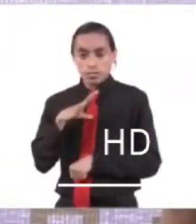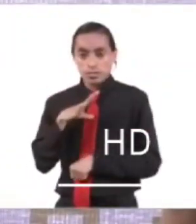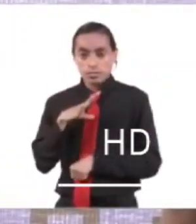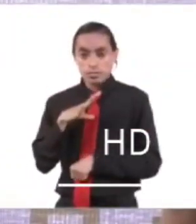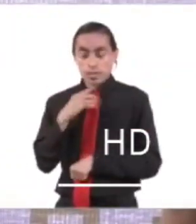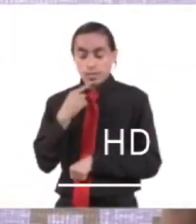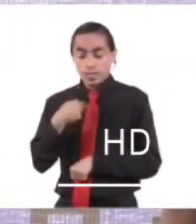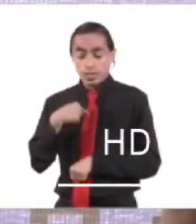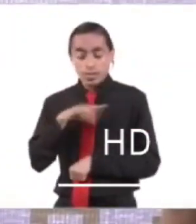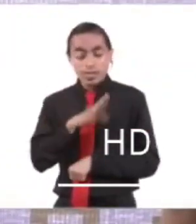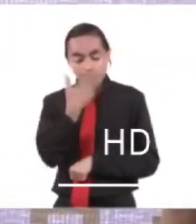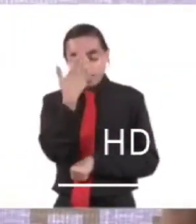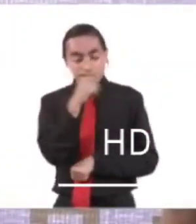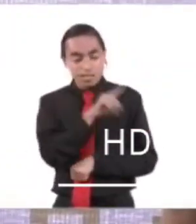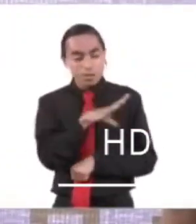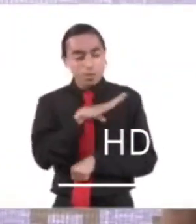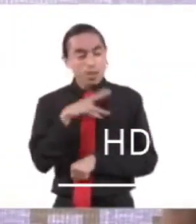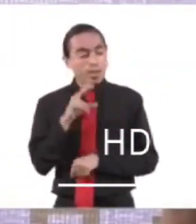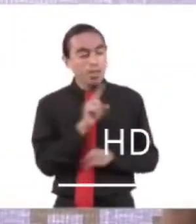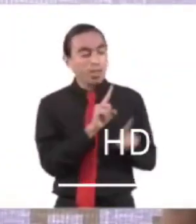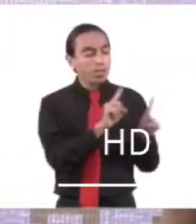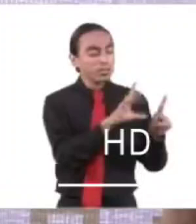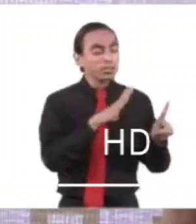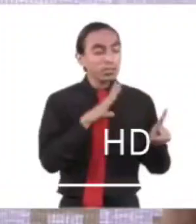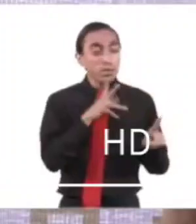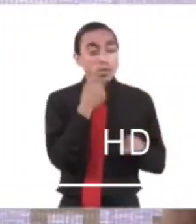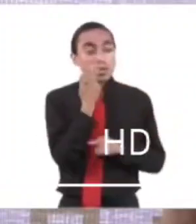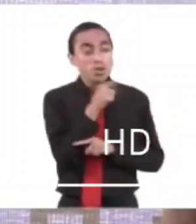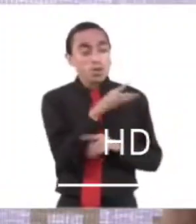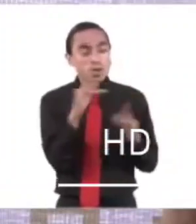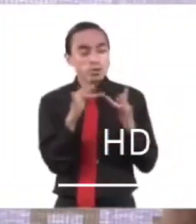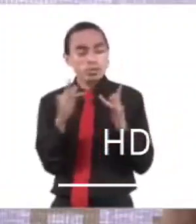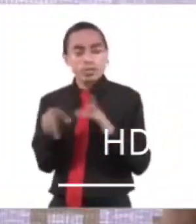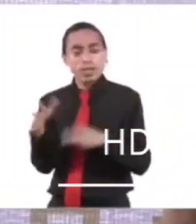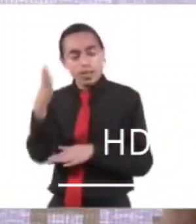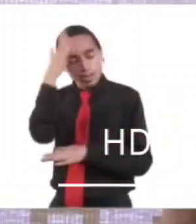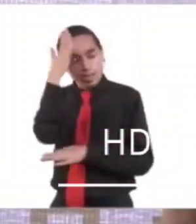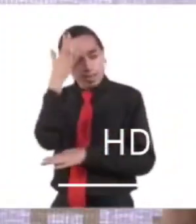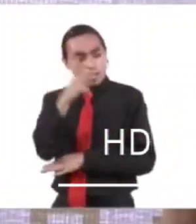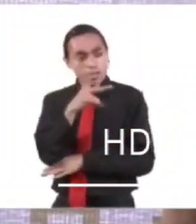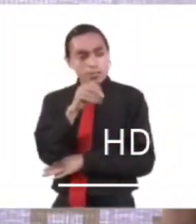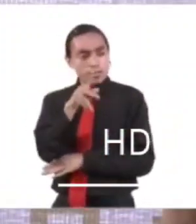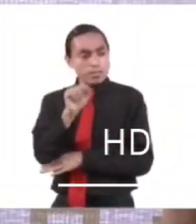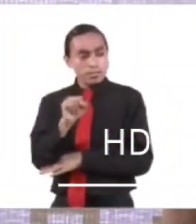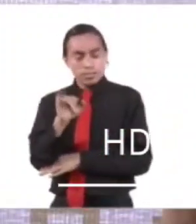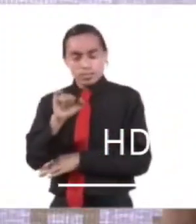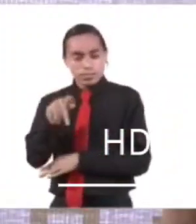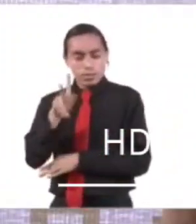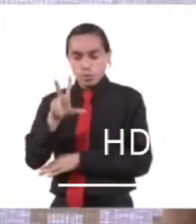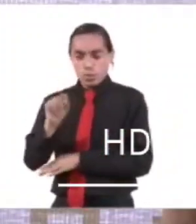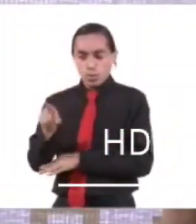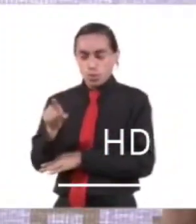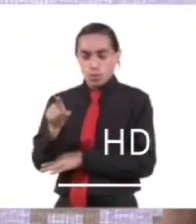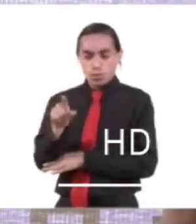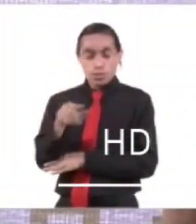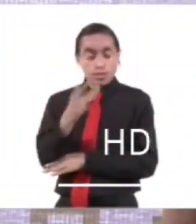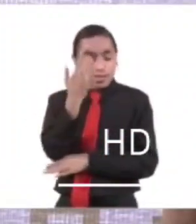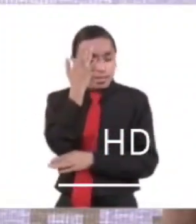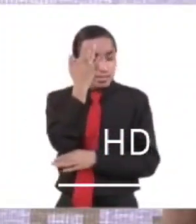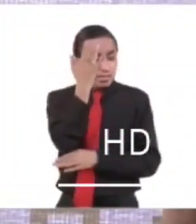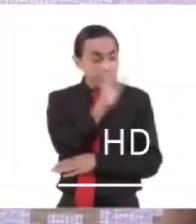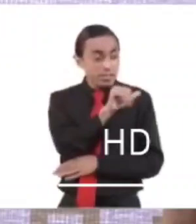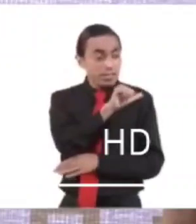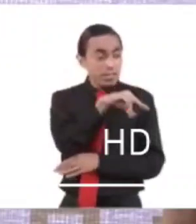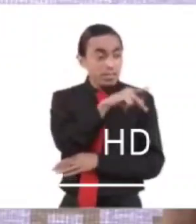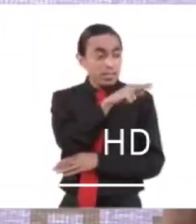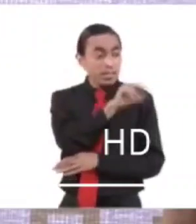andaba aquí en Benito Juárez, dice, te quiero contactar con una dirigente de Portales. Pero no era de Portales, ya era de San Andrés